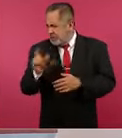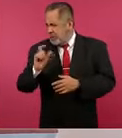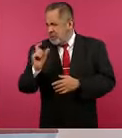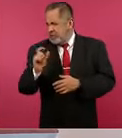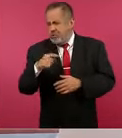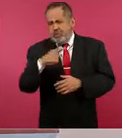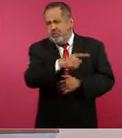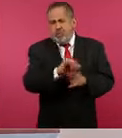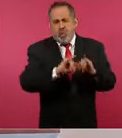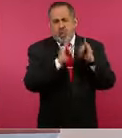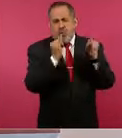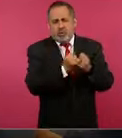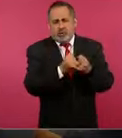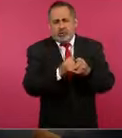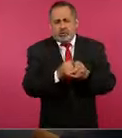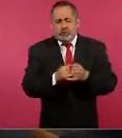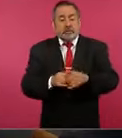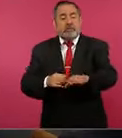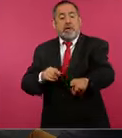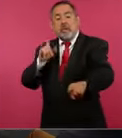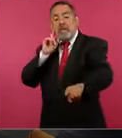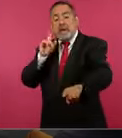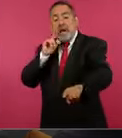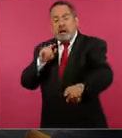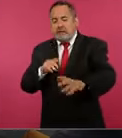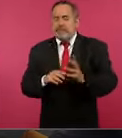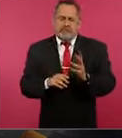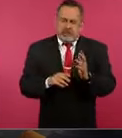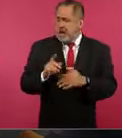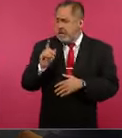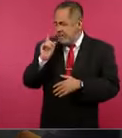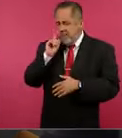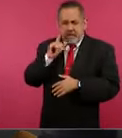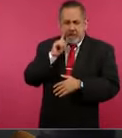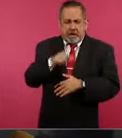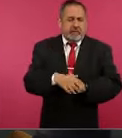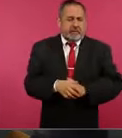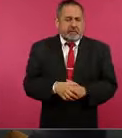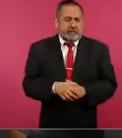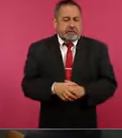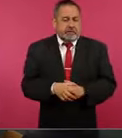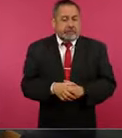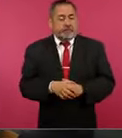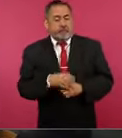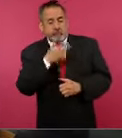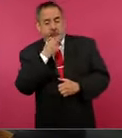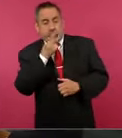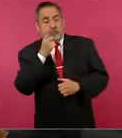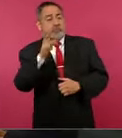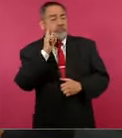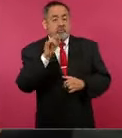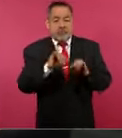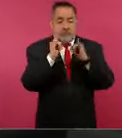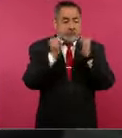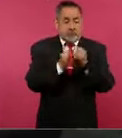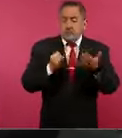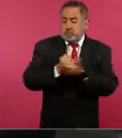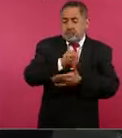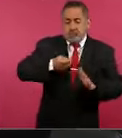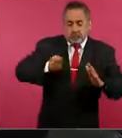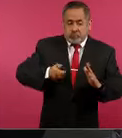la reunión? El día de mañana. Mañana. Mañana. Mañana. Mañana la sesión y se va a determinar, pero también le